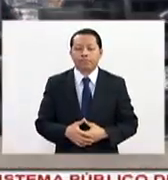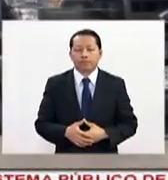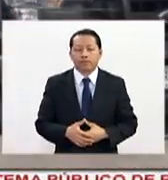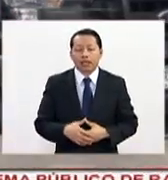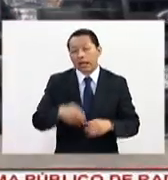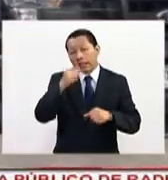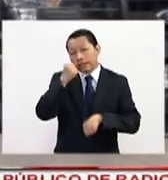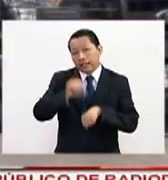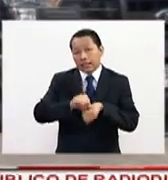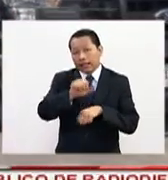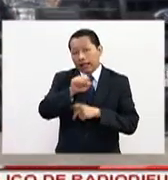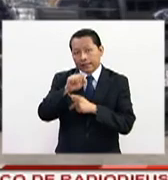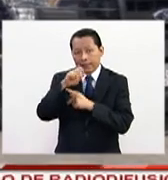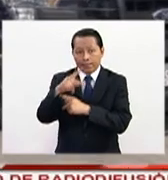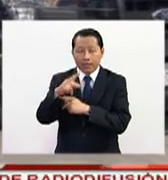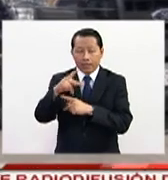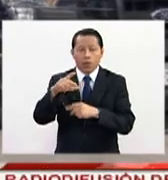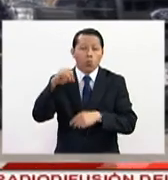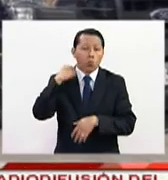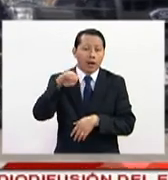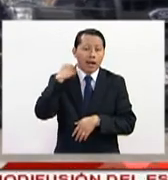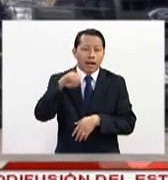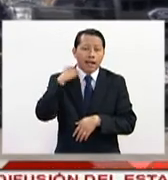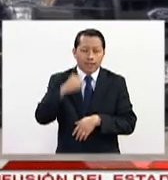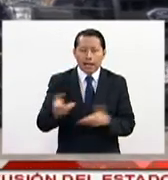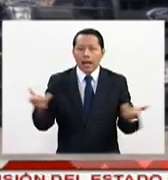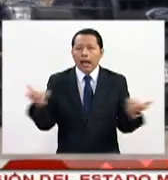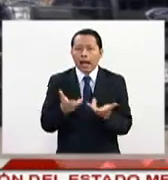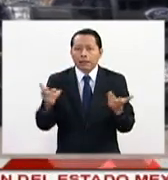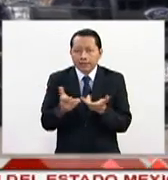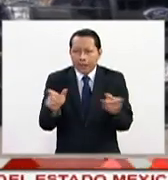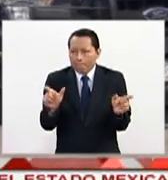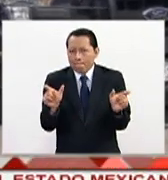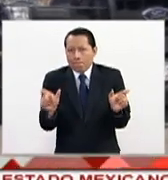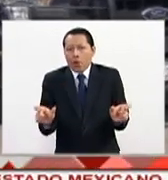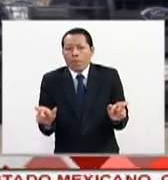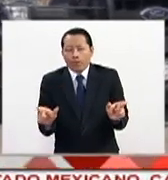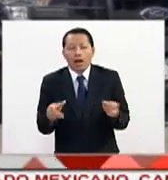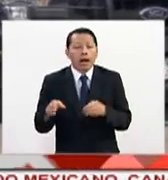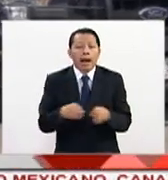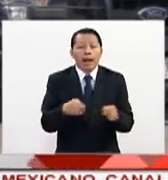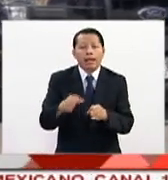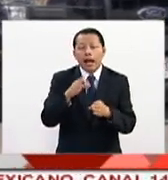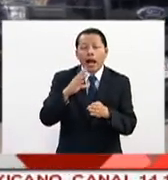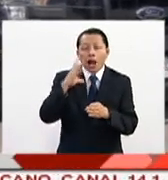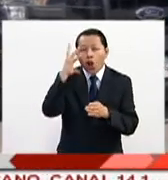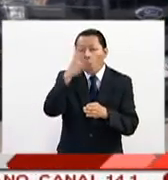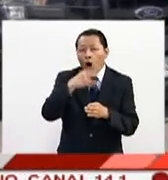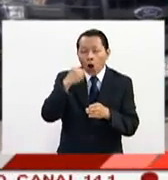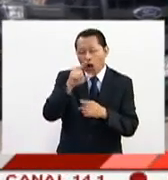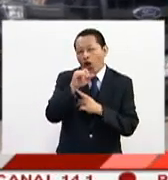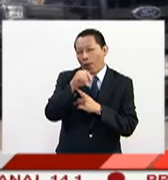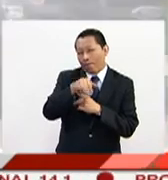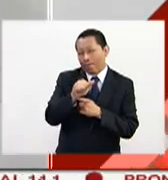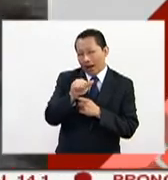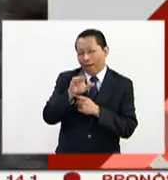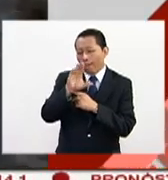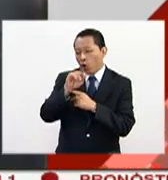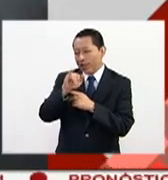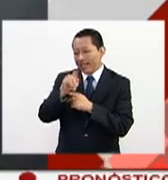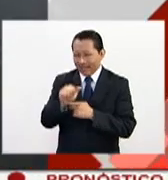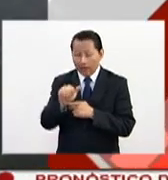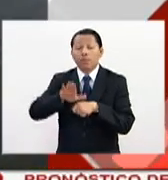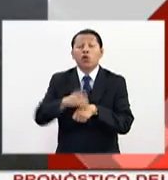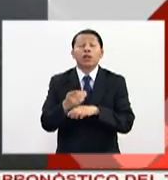La Secretaría de Seguridad Pública de Oaxaca desplegó un operativo de vigilancia en la carretera de Loma Bonita. Esto luego de que la semana